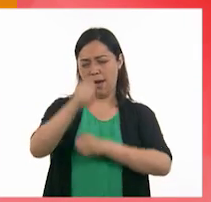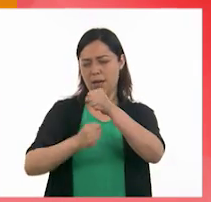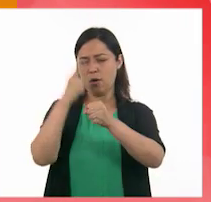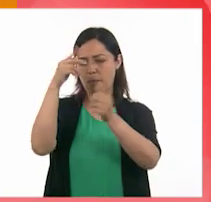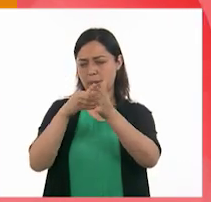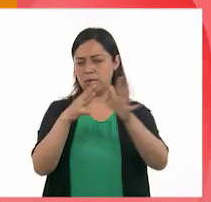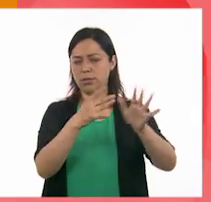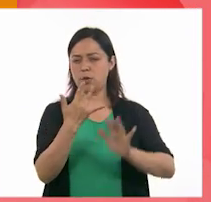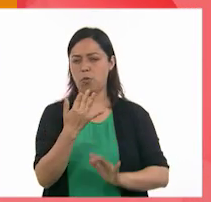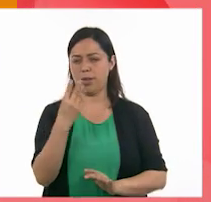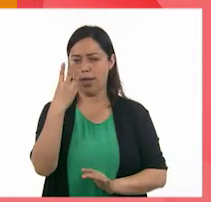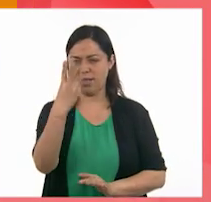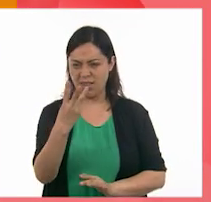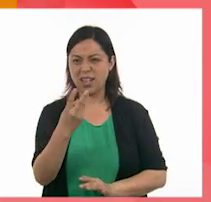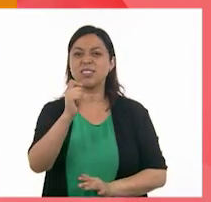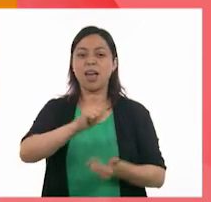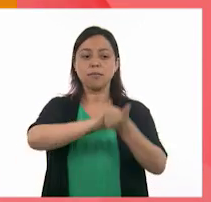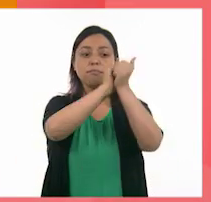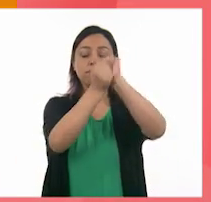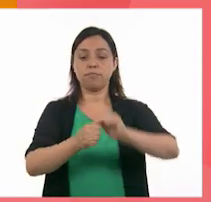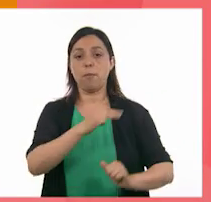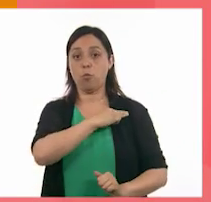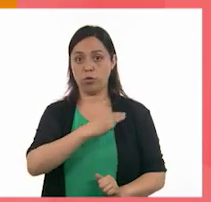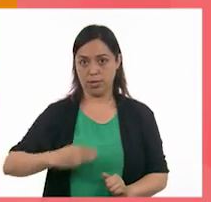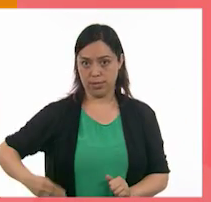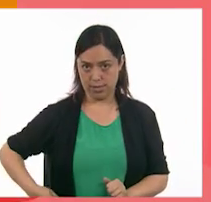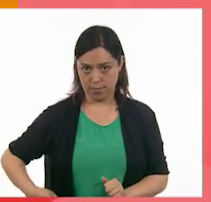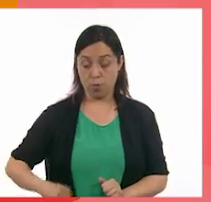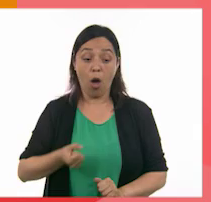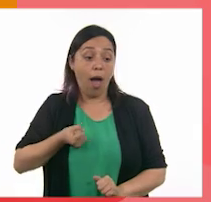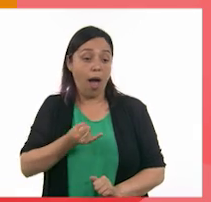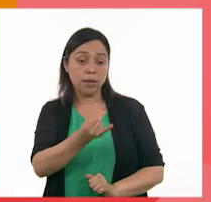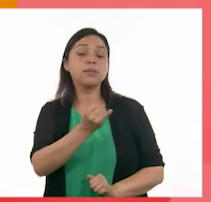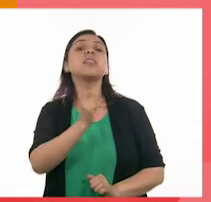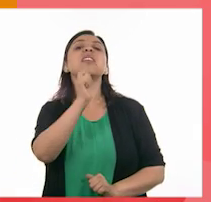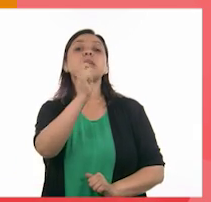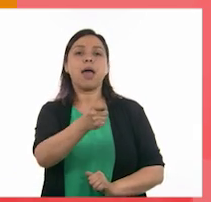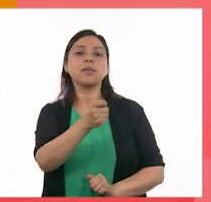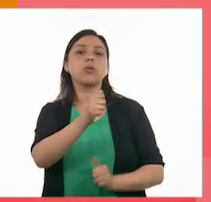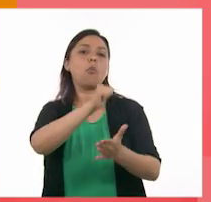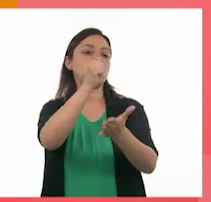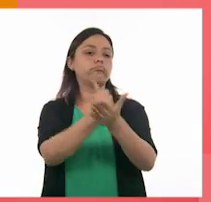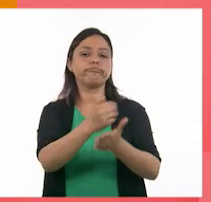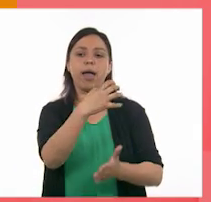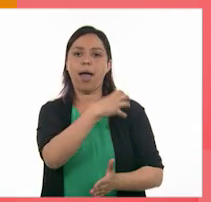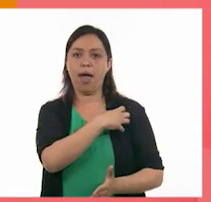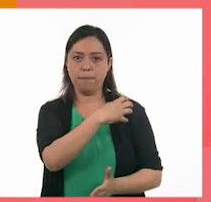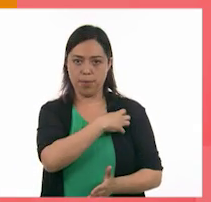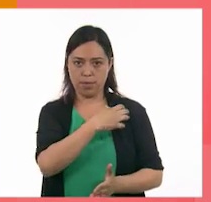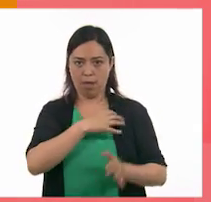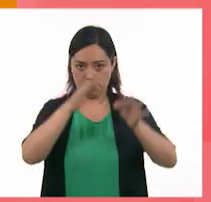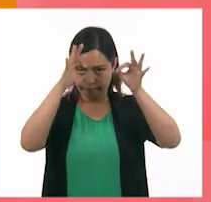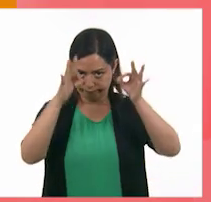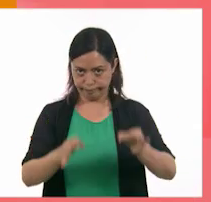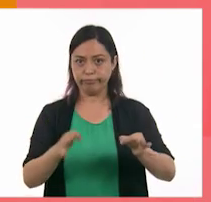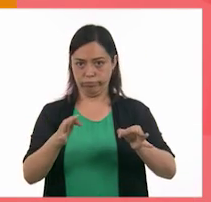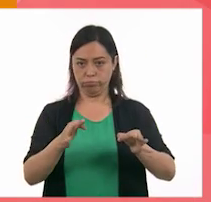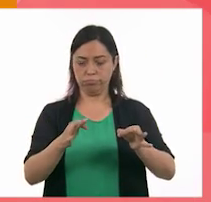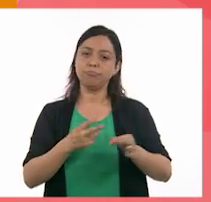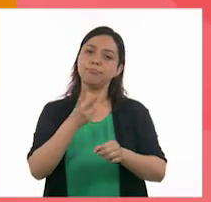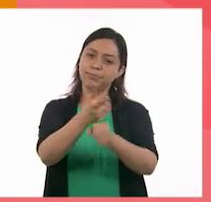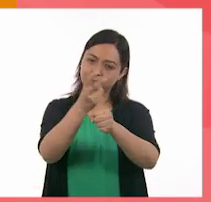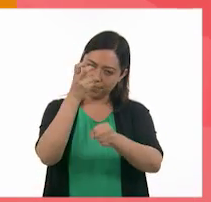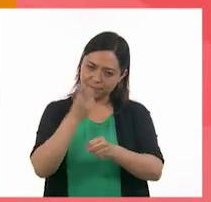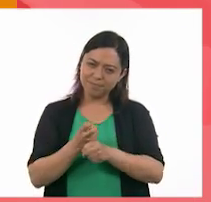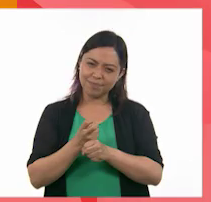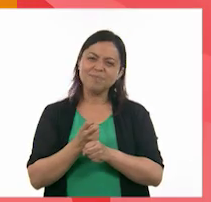se convierte en municipio, quedando así capital del estado de Baja California. Te invitamos a conocer un poco más de